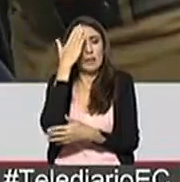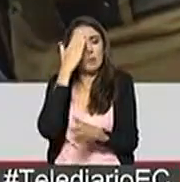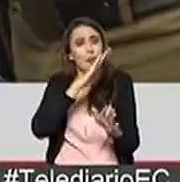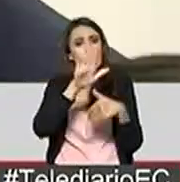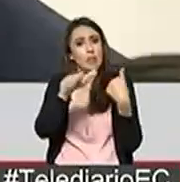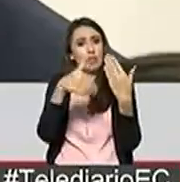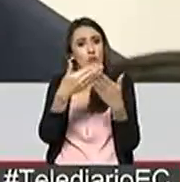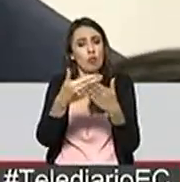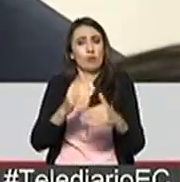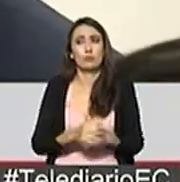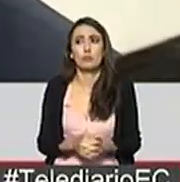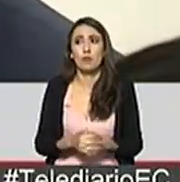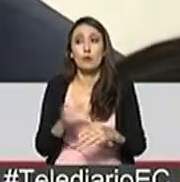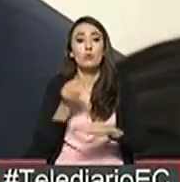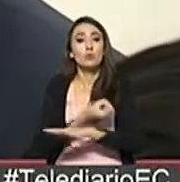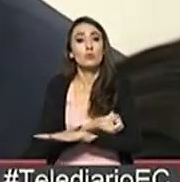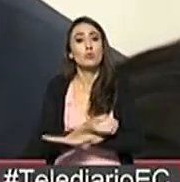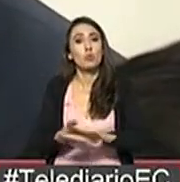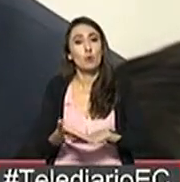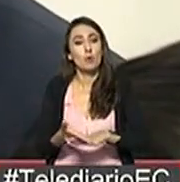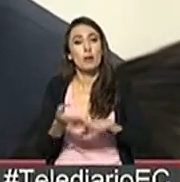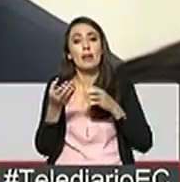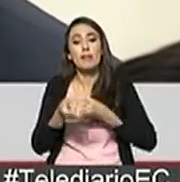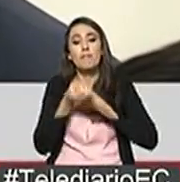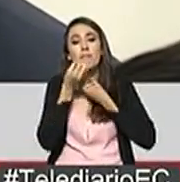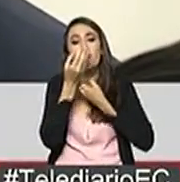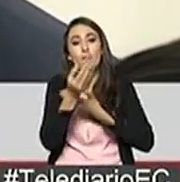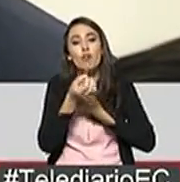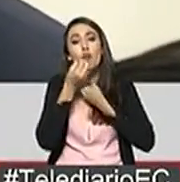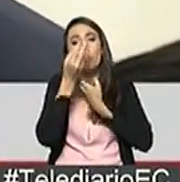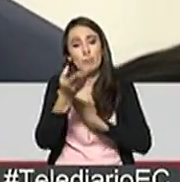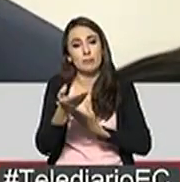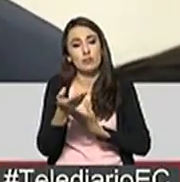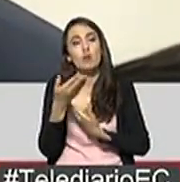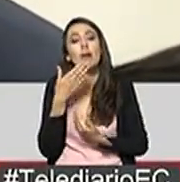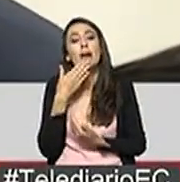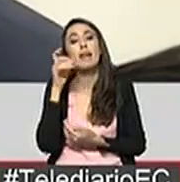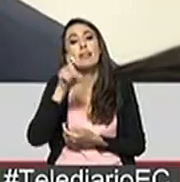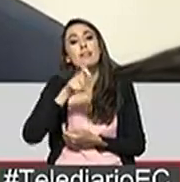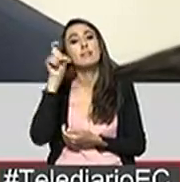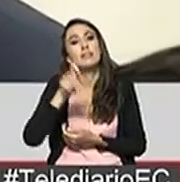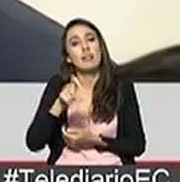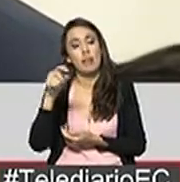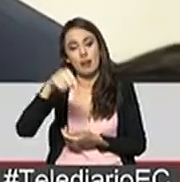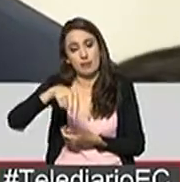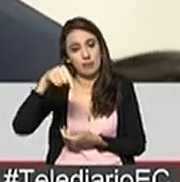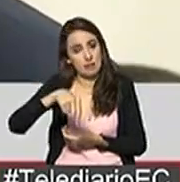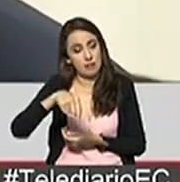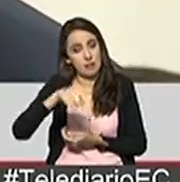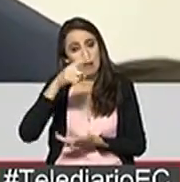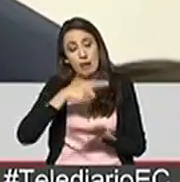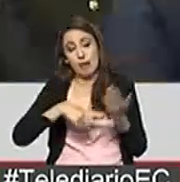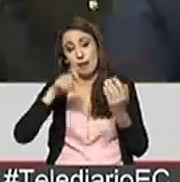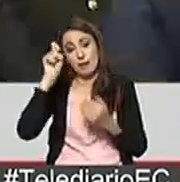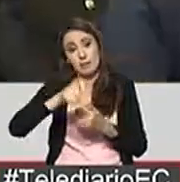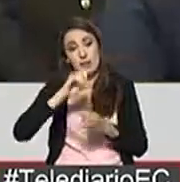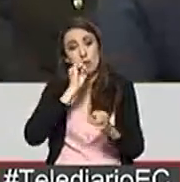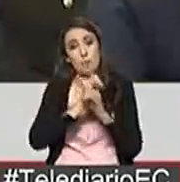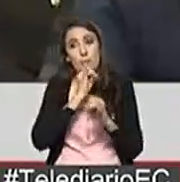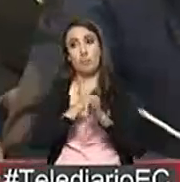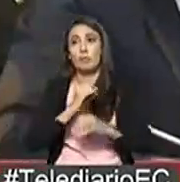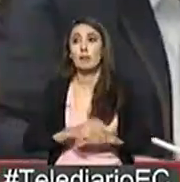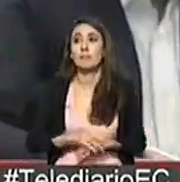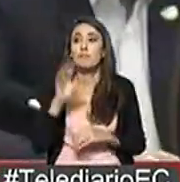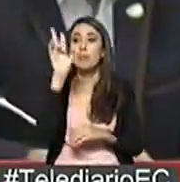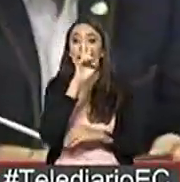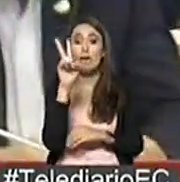versiones sobre los hechos. Sugerir qué tipo de información específica necesitamos solicitar algunas instituciones. El viernes no